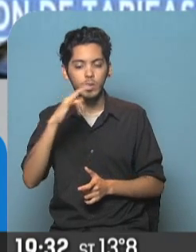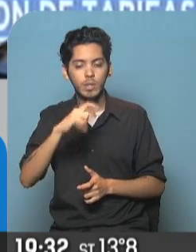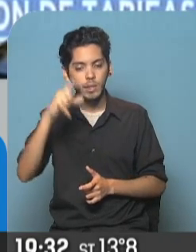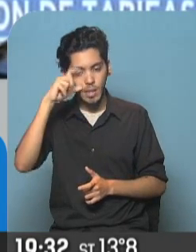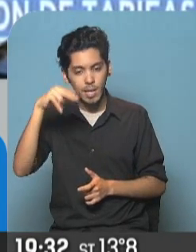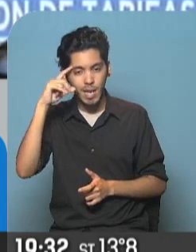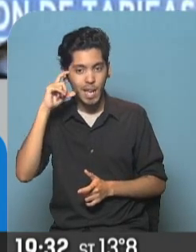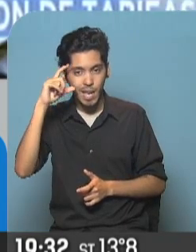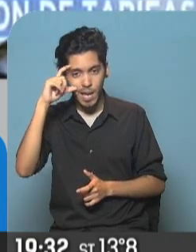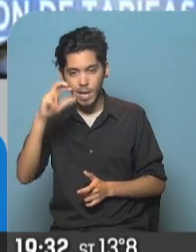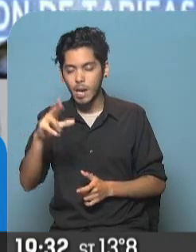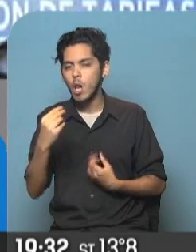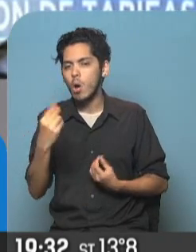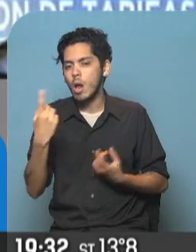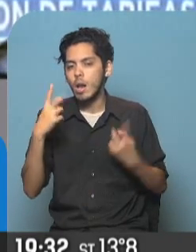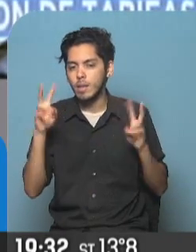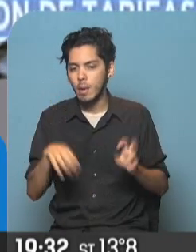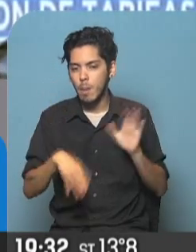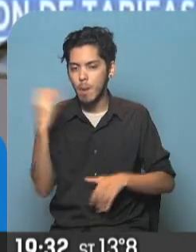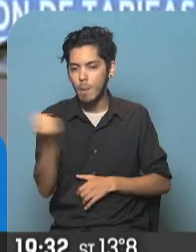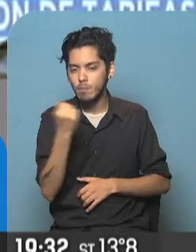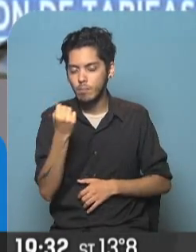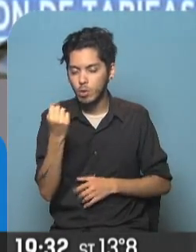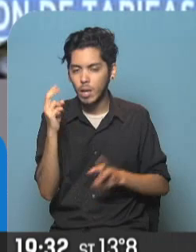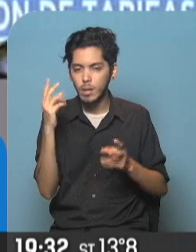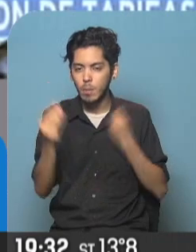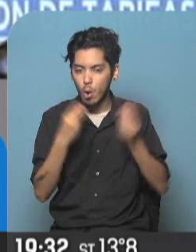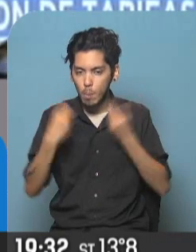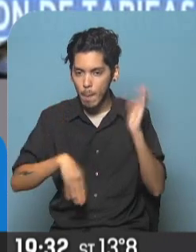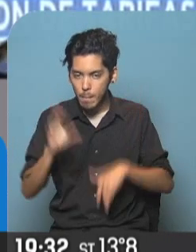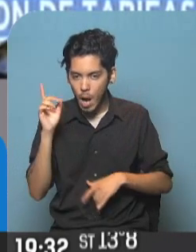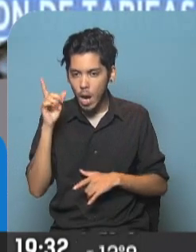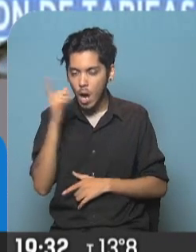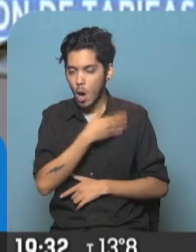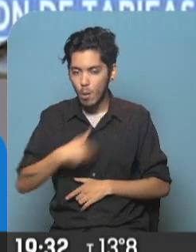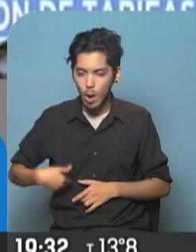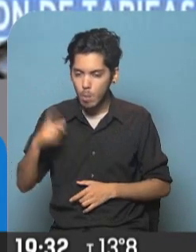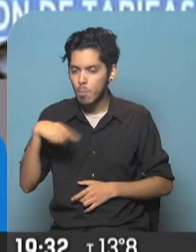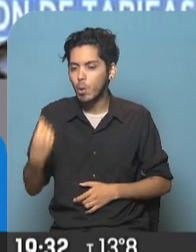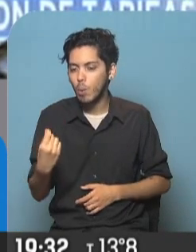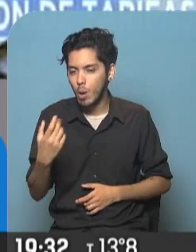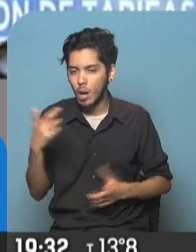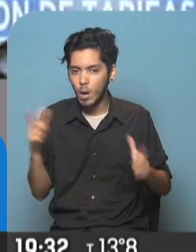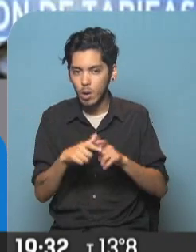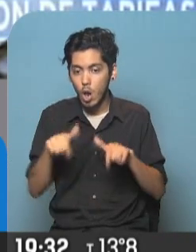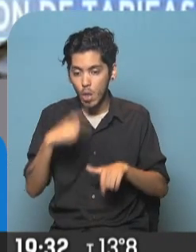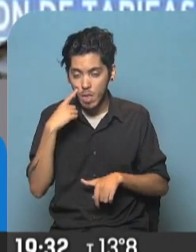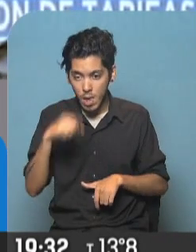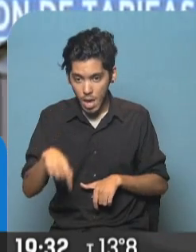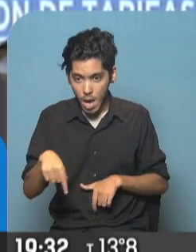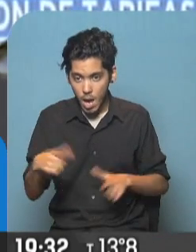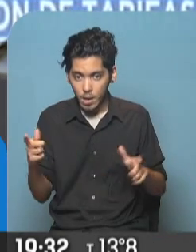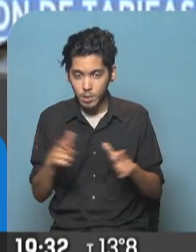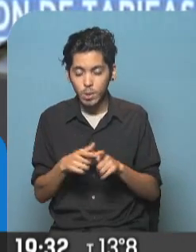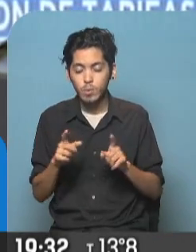cuáles eran por lo menos a grandes rasgos los temas que nos preocupaban hoy el gobierno y por los cuales están haciendo este tipo de reuniones o lo que fue la reunión de hoy